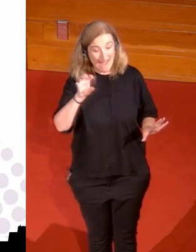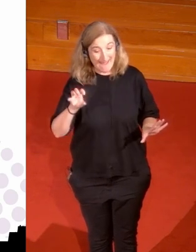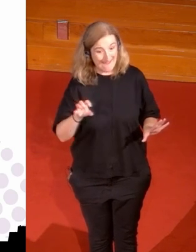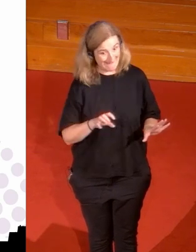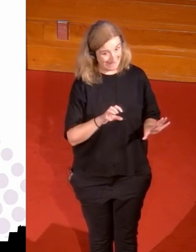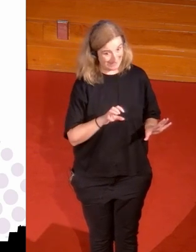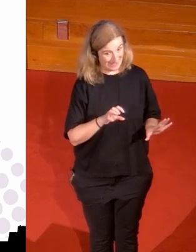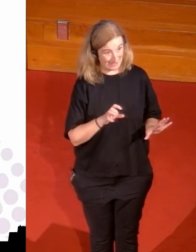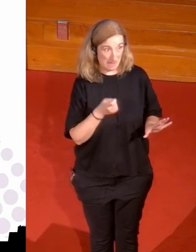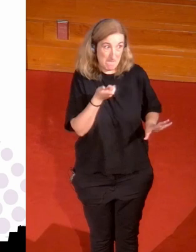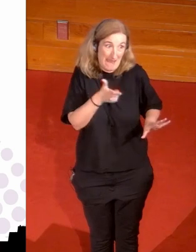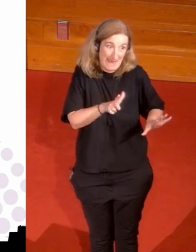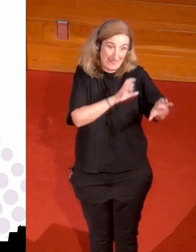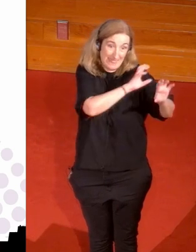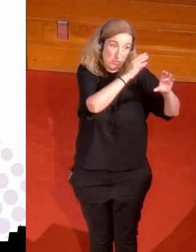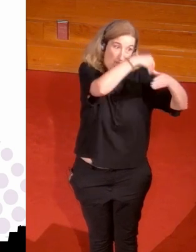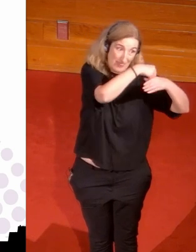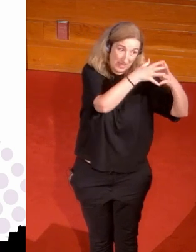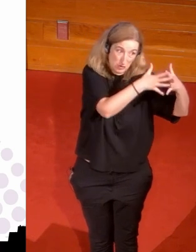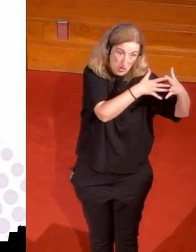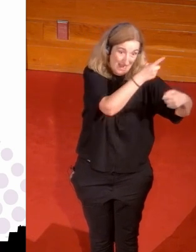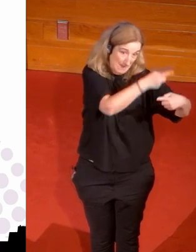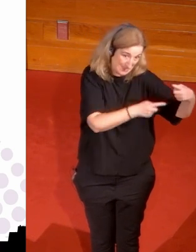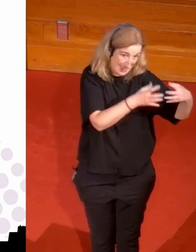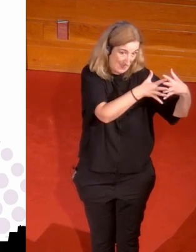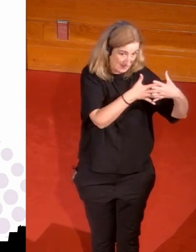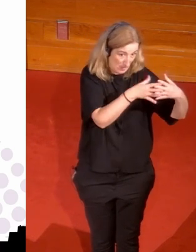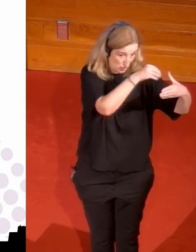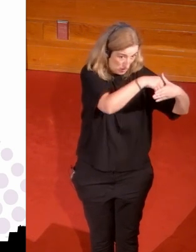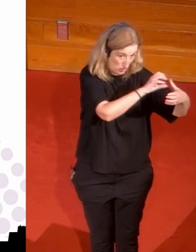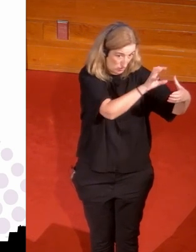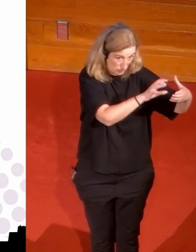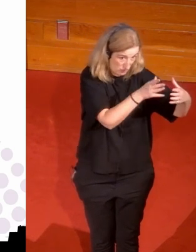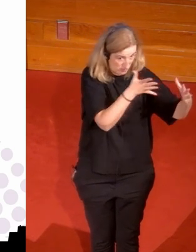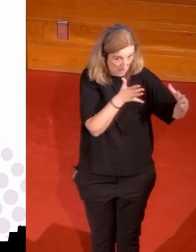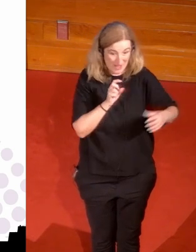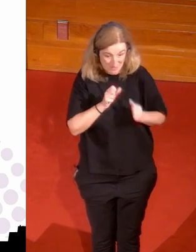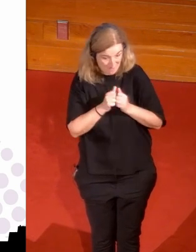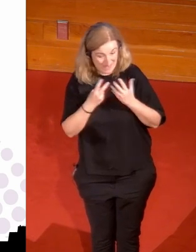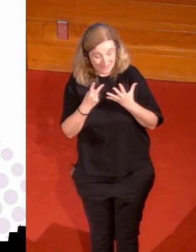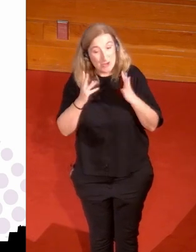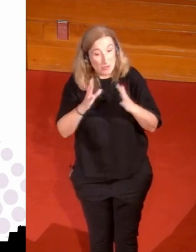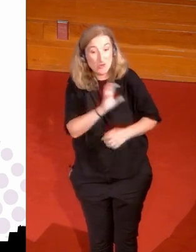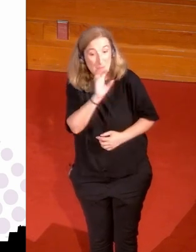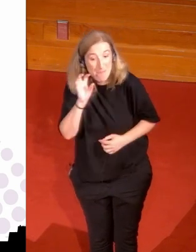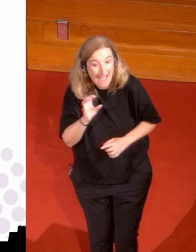casi tantos estados como los Estados Unidos digo la mitad de Estados pero claro somos 27